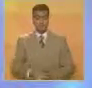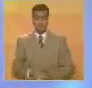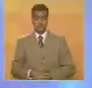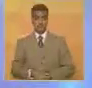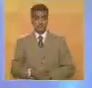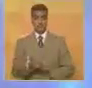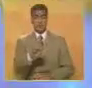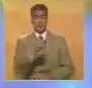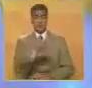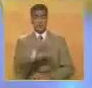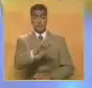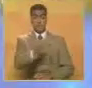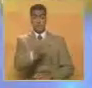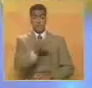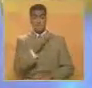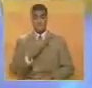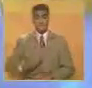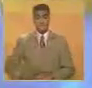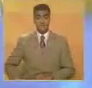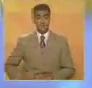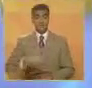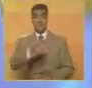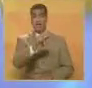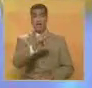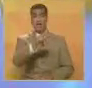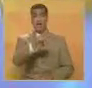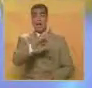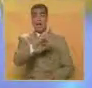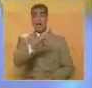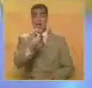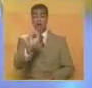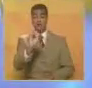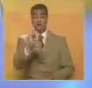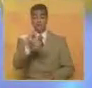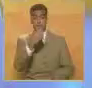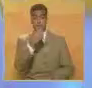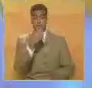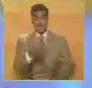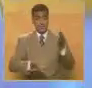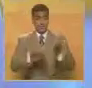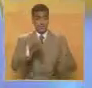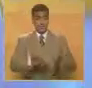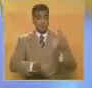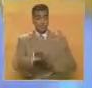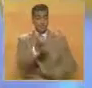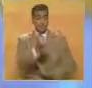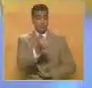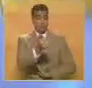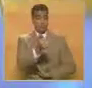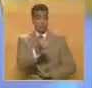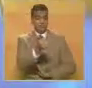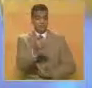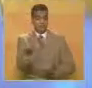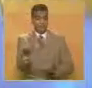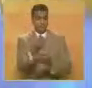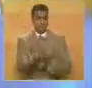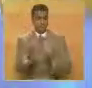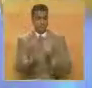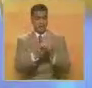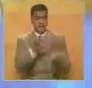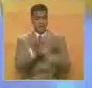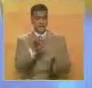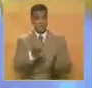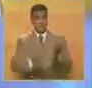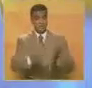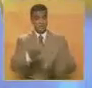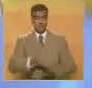Roberto León Parilli, presidente de la Fundación Anauco, informó que solicitará al Tribunal Supremo de Justicia la desaplicación de la Ley de Costos y